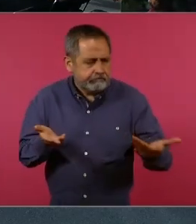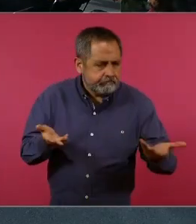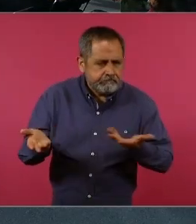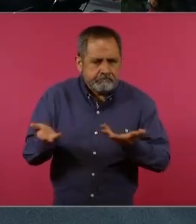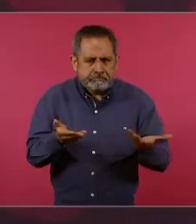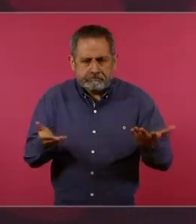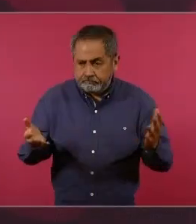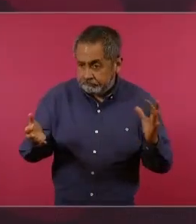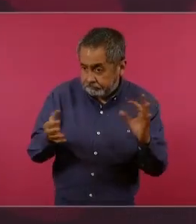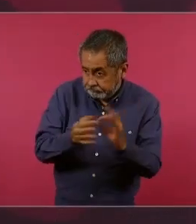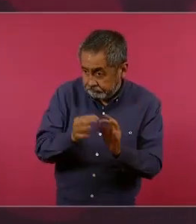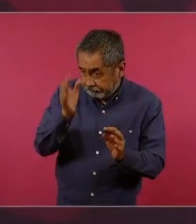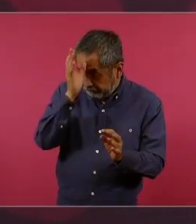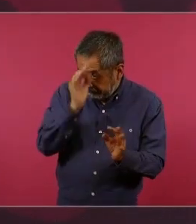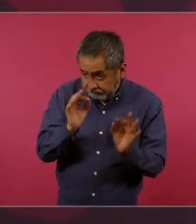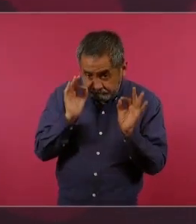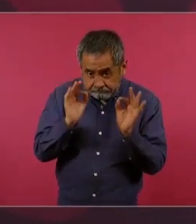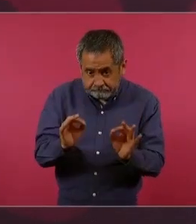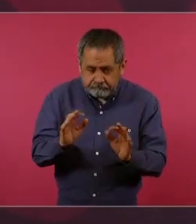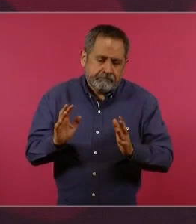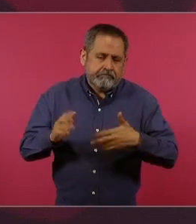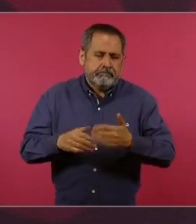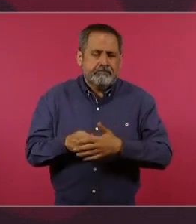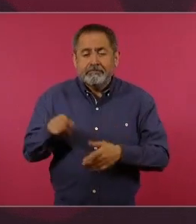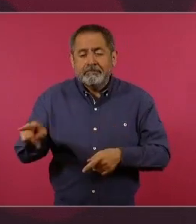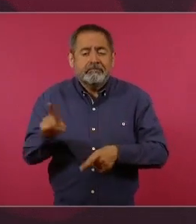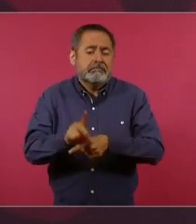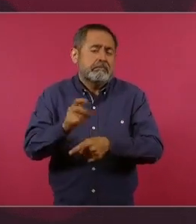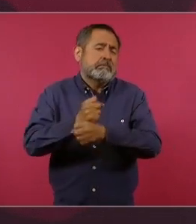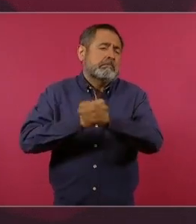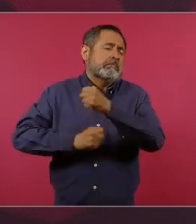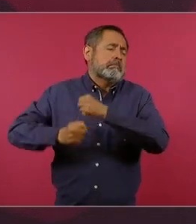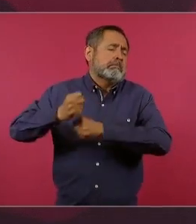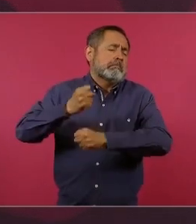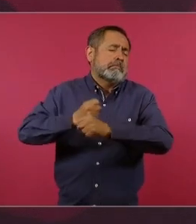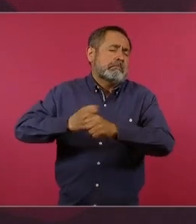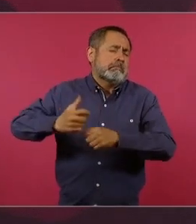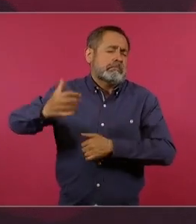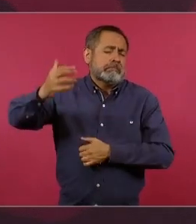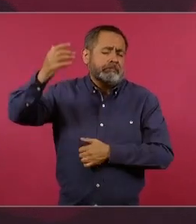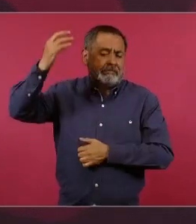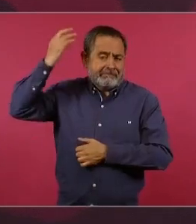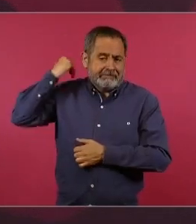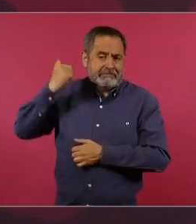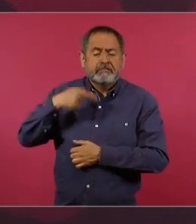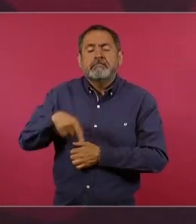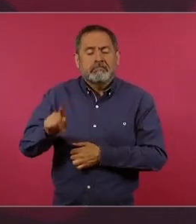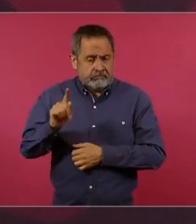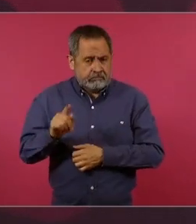que se llegue a un acuerdo. Esto viene de lejos, este es un problema